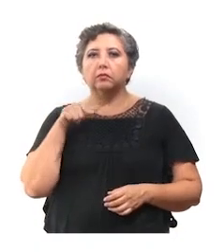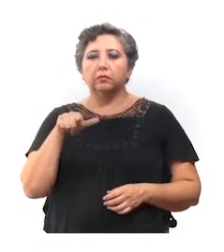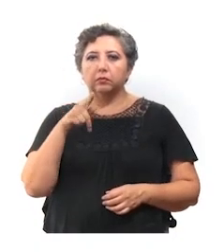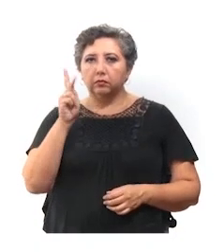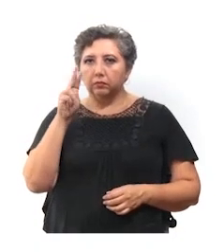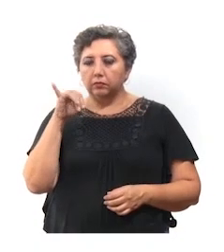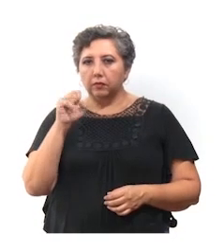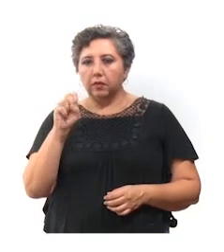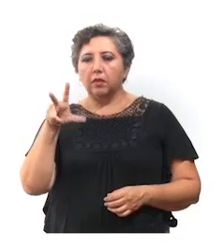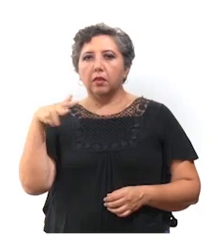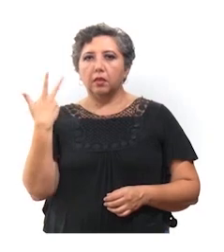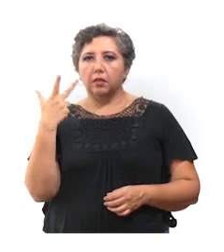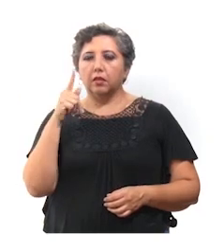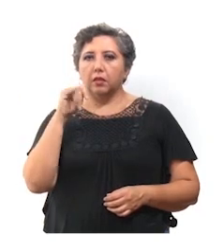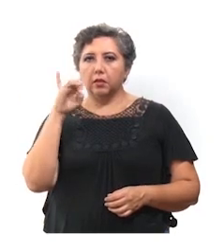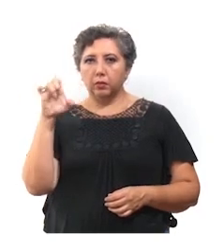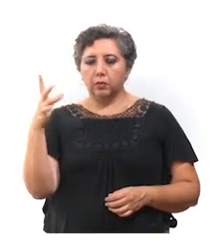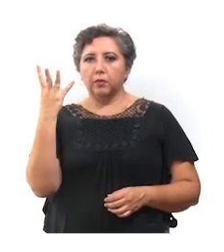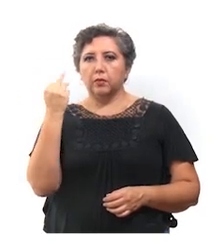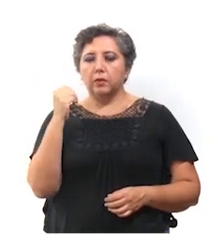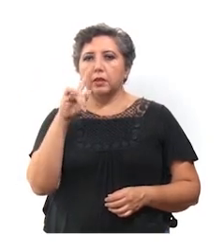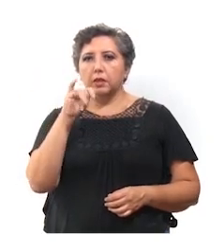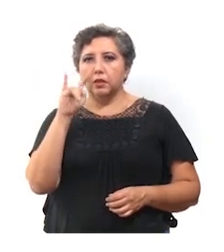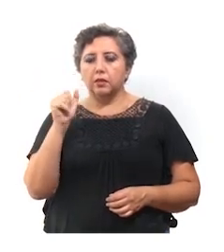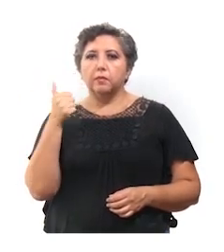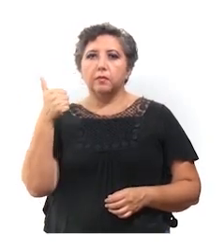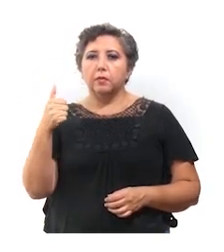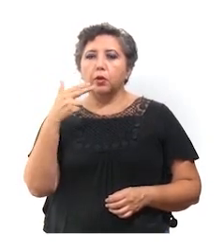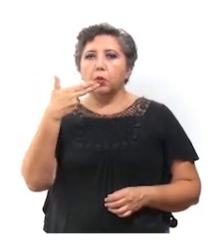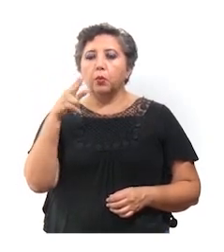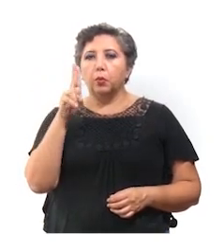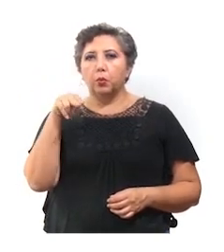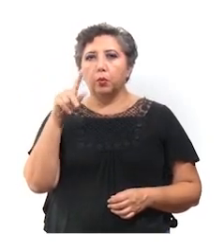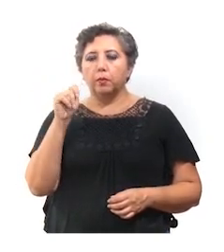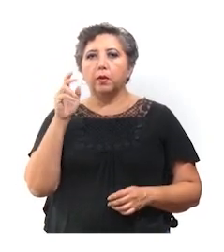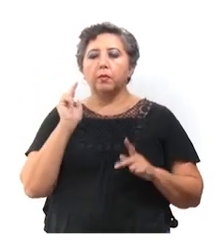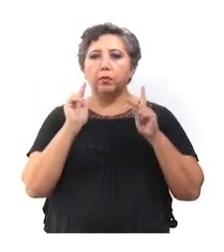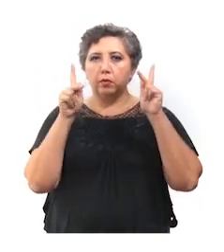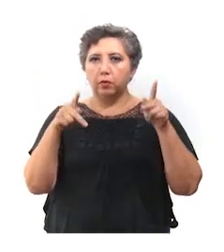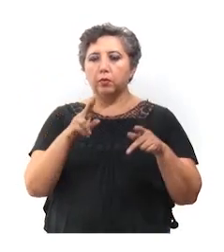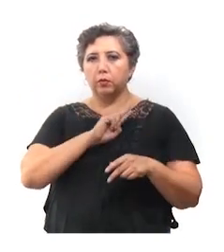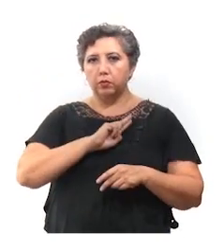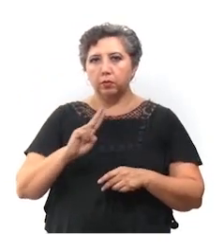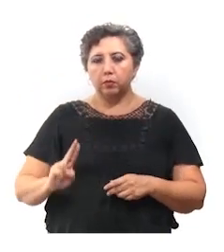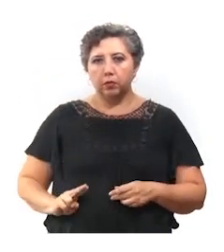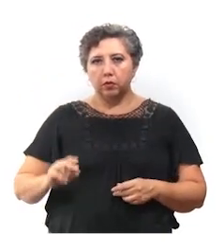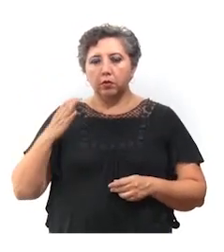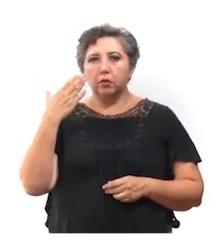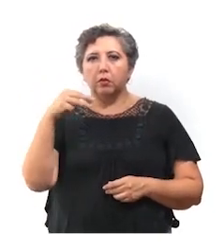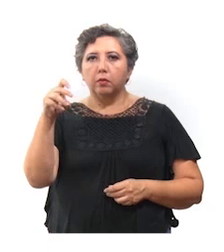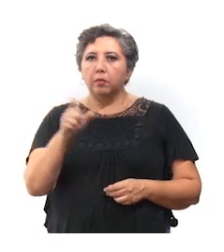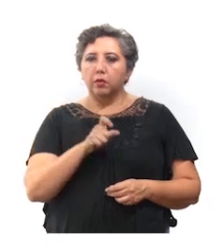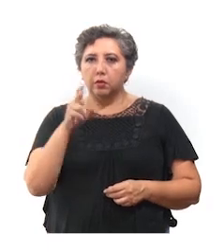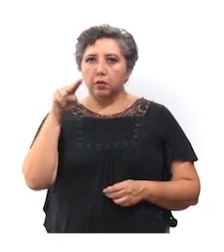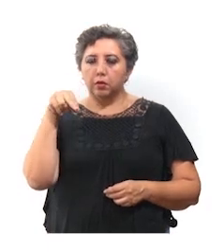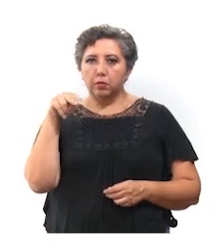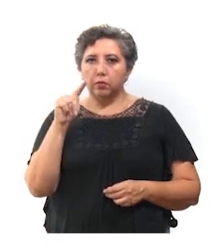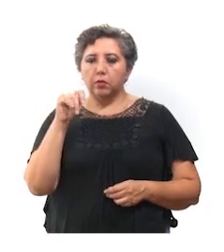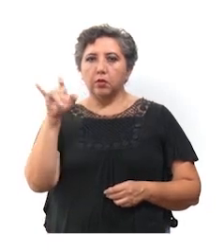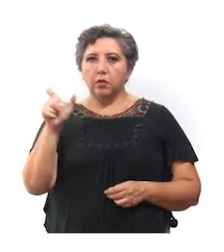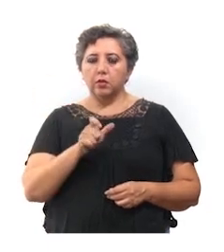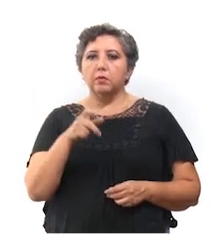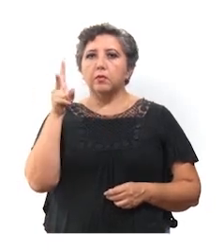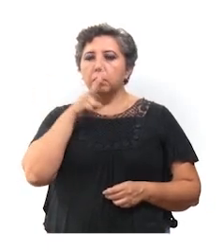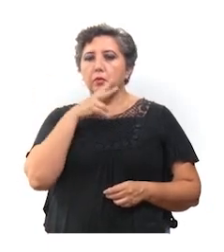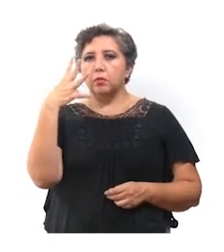Canacín, 13 en Ticul, 9 en Tizimín, 6 en Junucmá, Progreso y Umam, 5 en Maxcanú, Tecash y